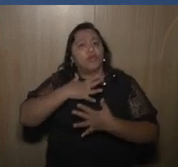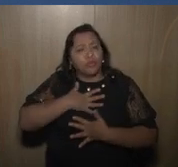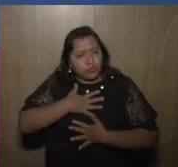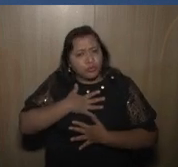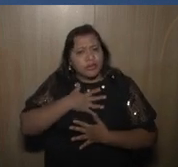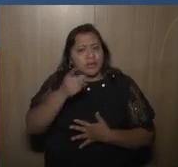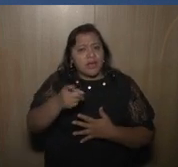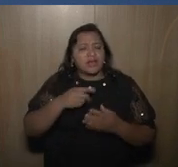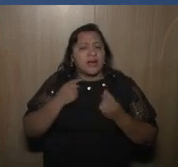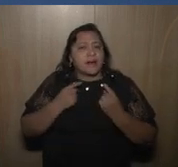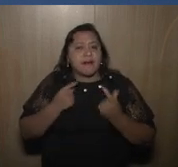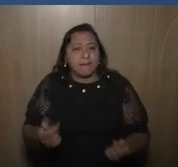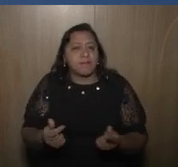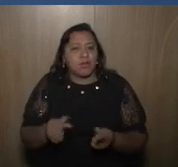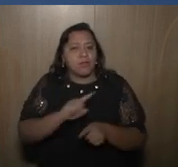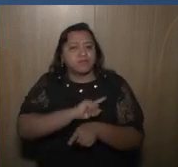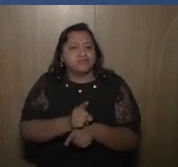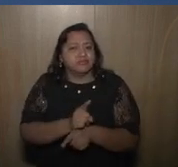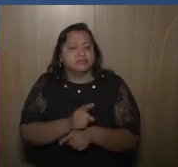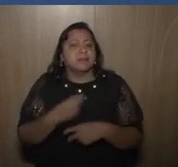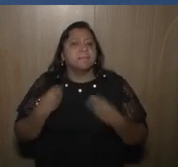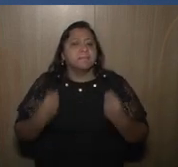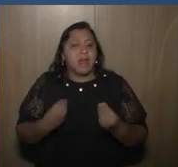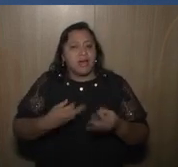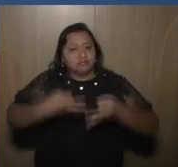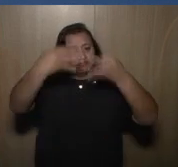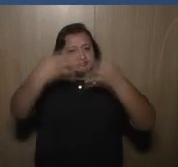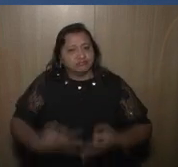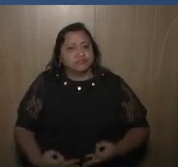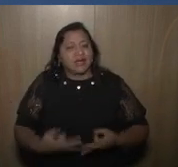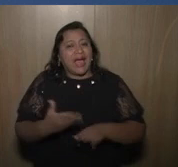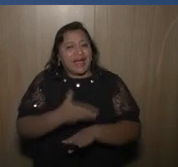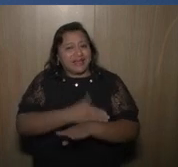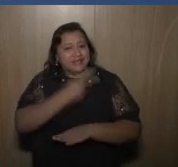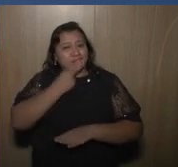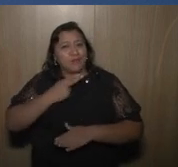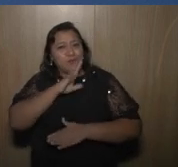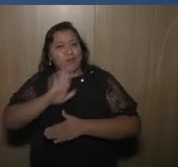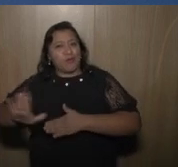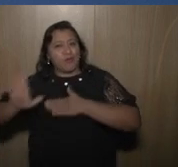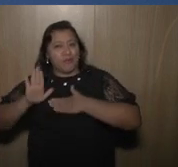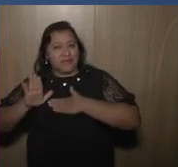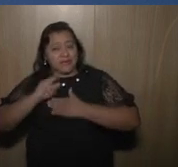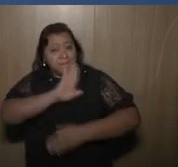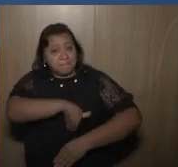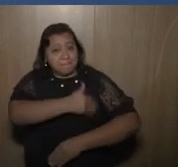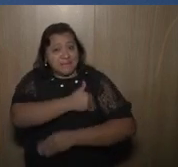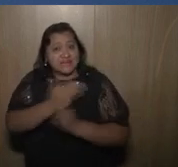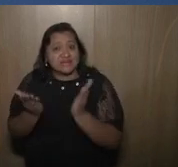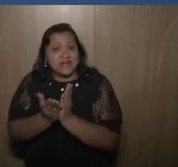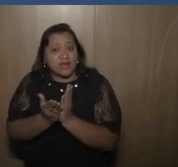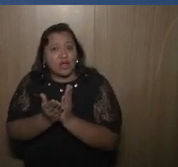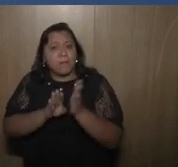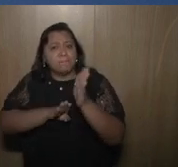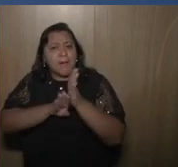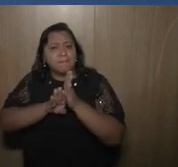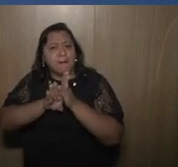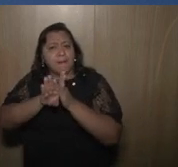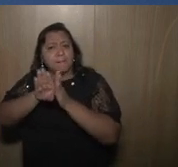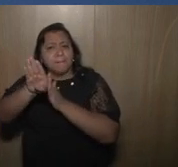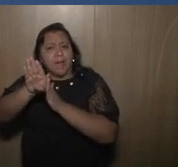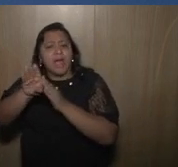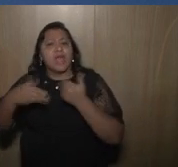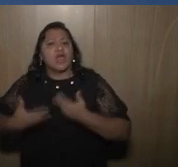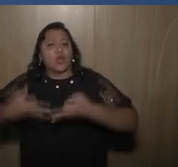de agilidad. Y de agilidad para dar cumplimiento a esa promesa de valor de que el Ministerio avance cada vez más en